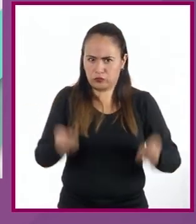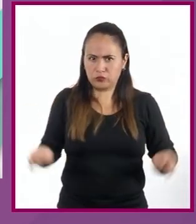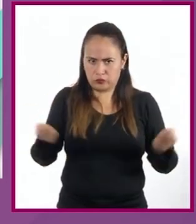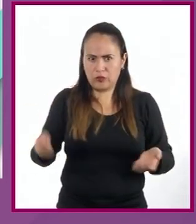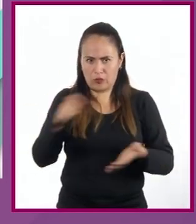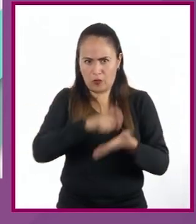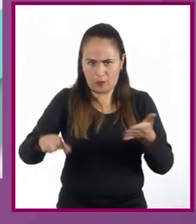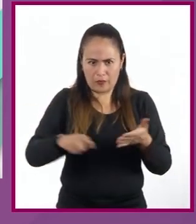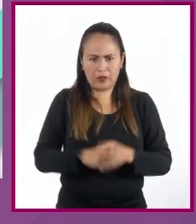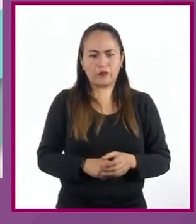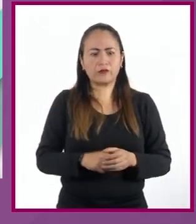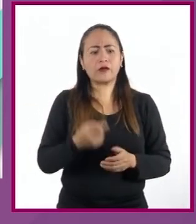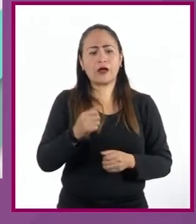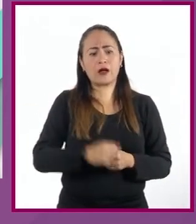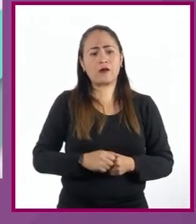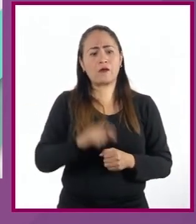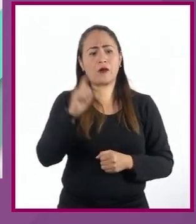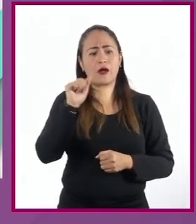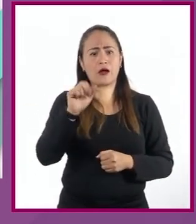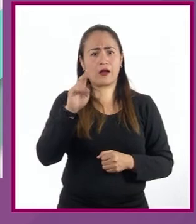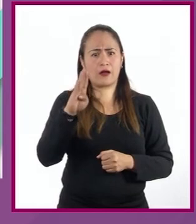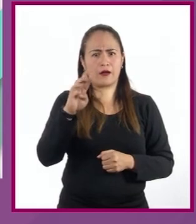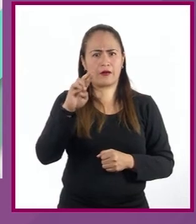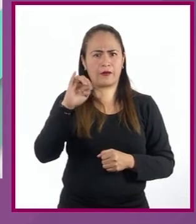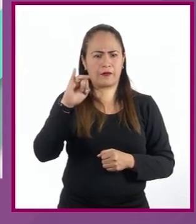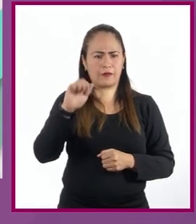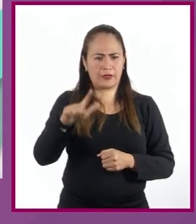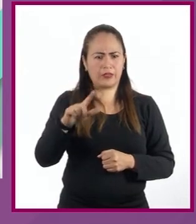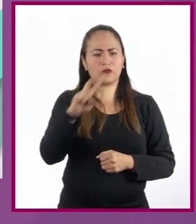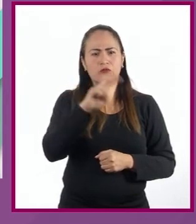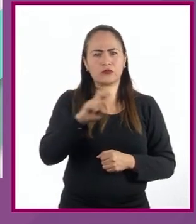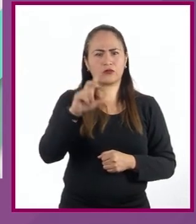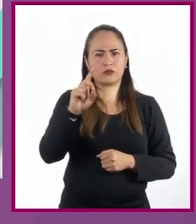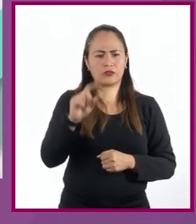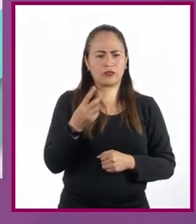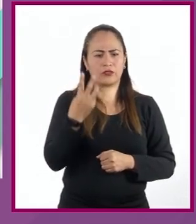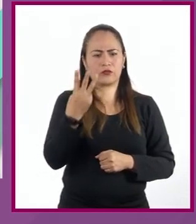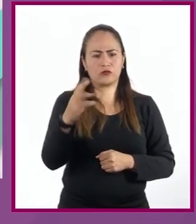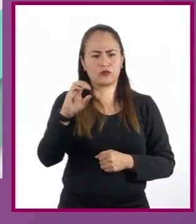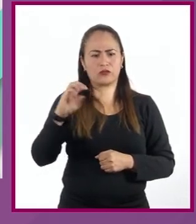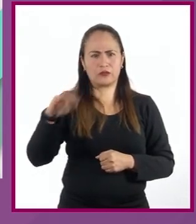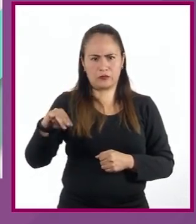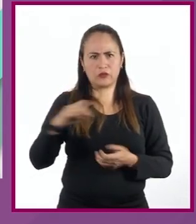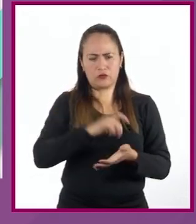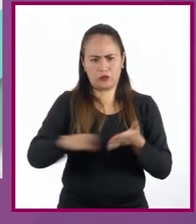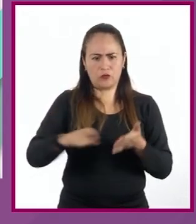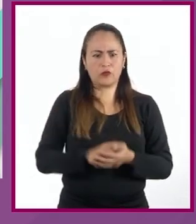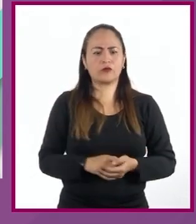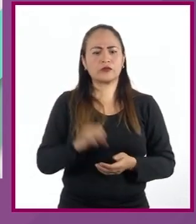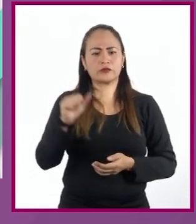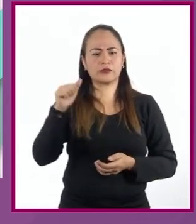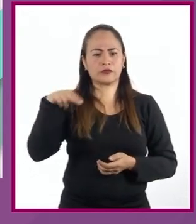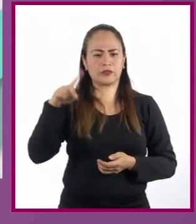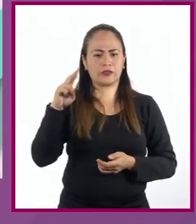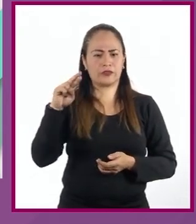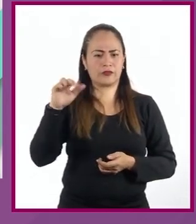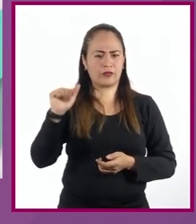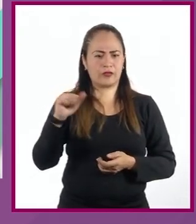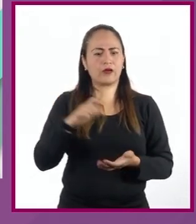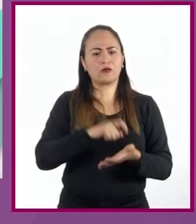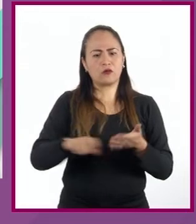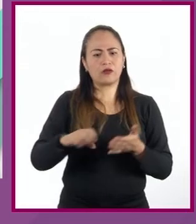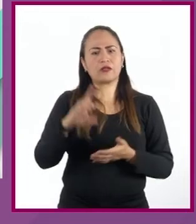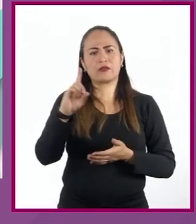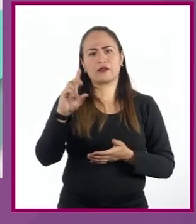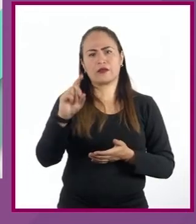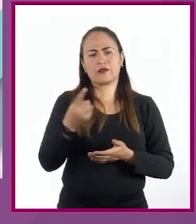mide 238 centímetros de longitud. Sandra compró una cuerda que mide 31 decímetros. Y